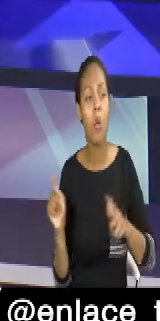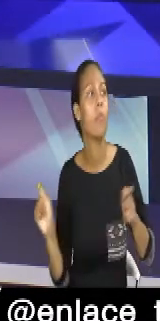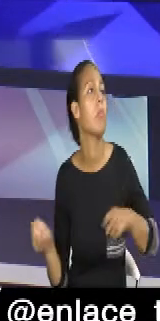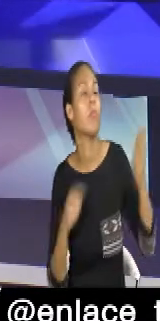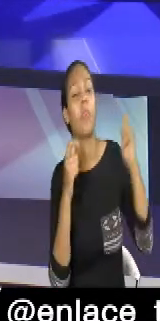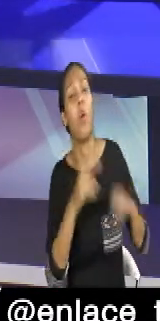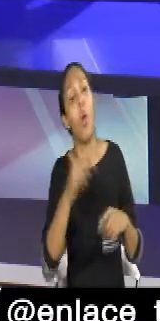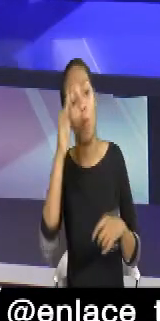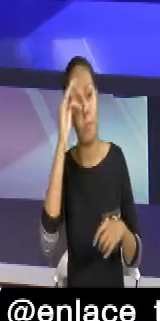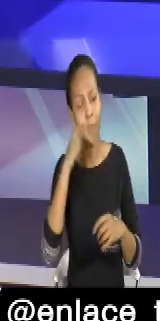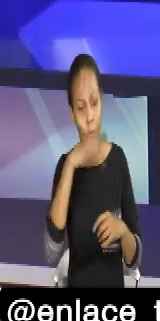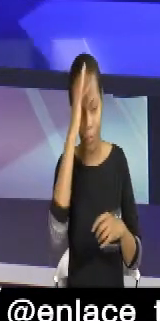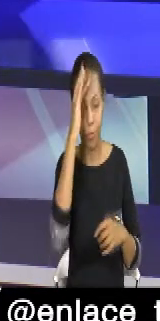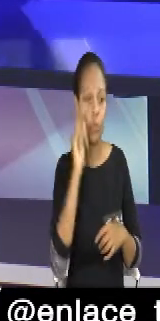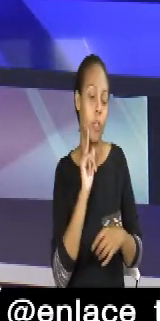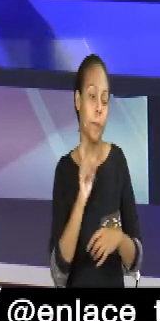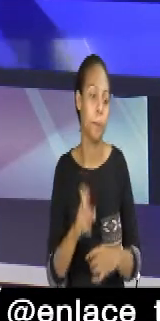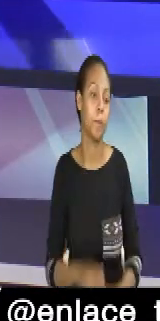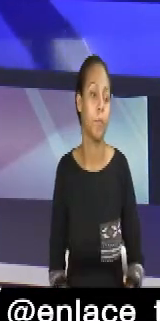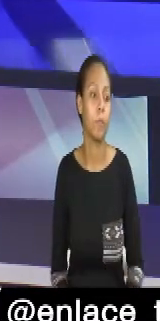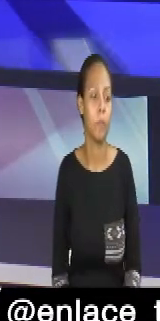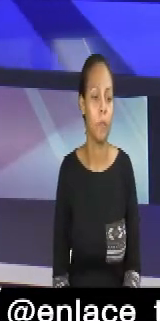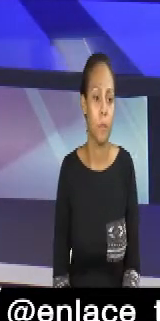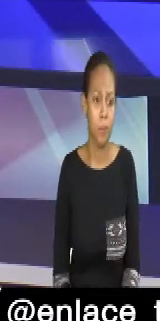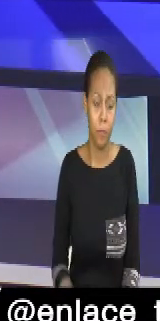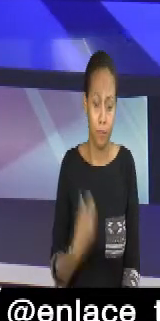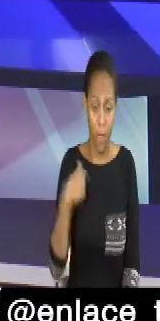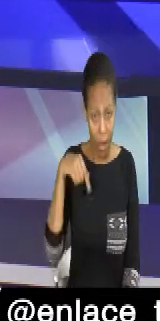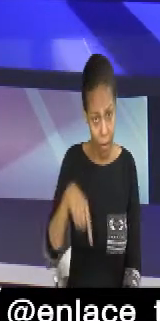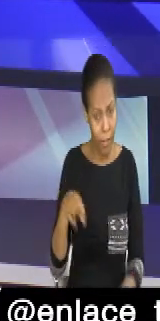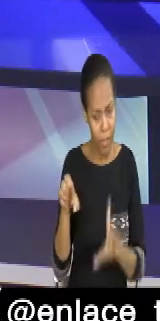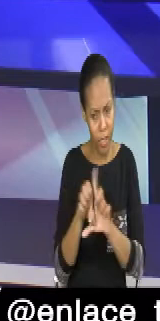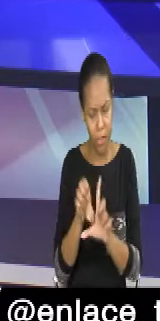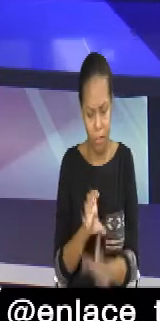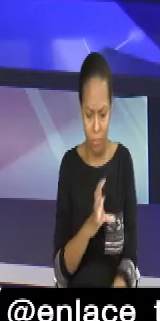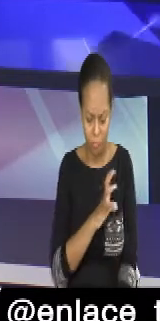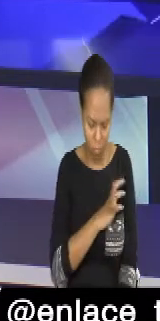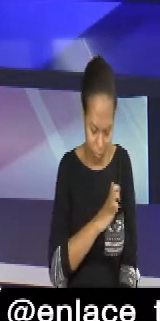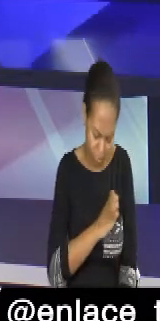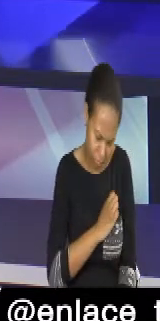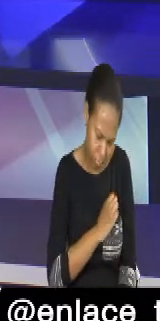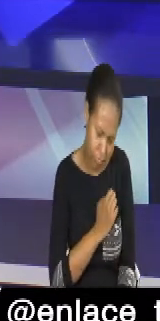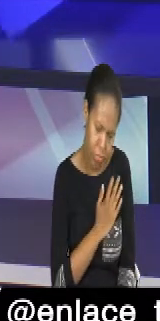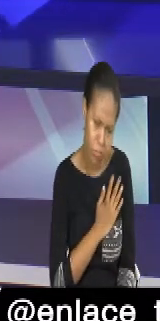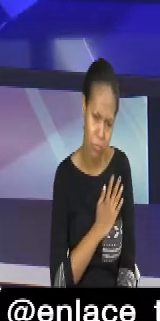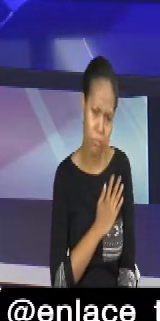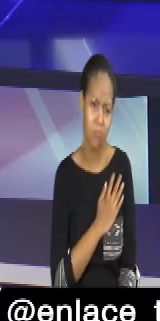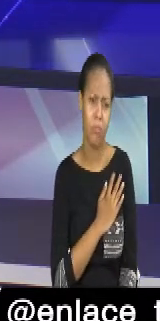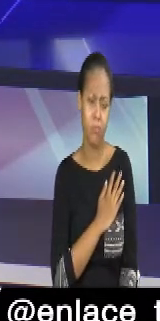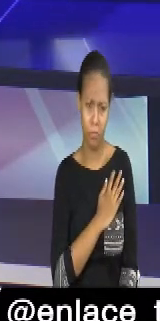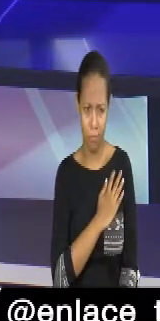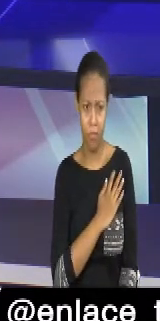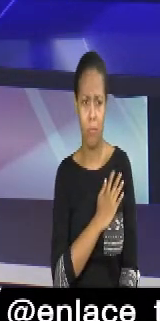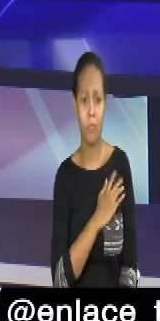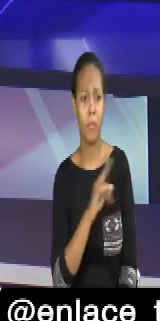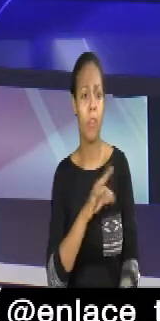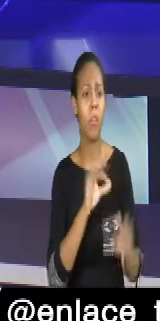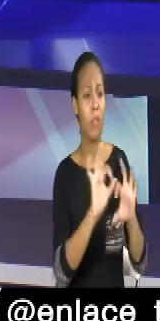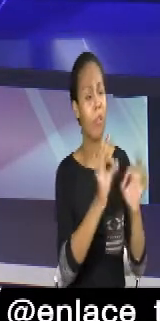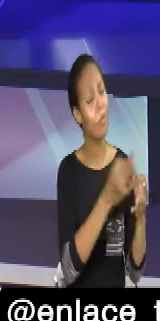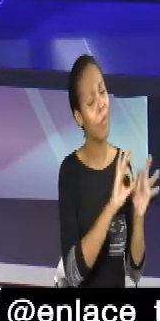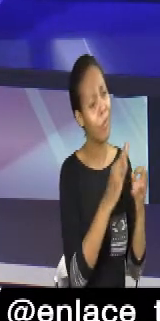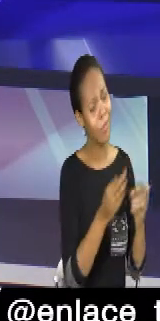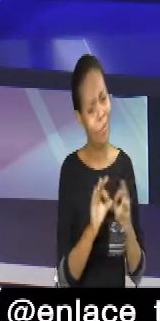Desde Enlace Televisión reiteramos nuestras más sentidas condolencias a las 11 familias que perdieron a sus seres queridos en este trágico accidente. Esperamos la